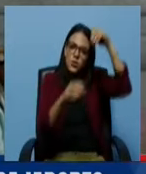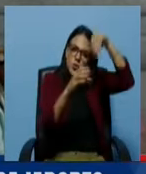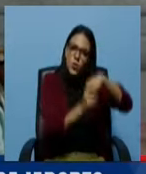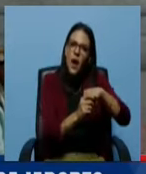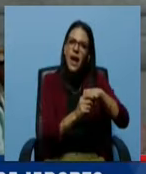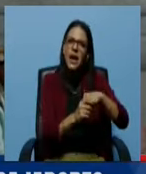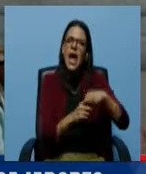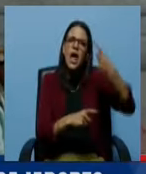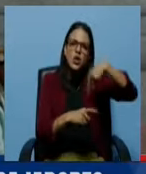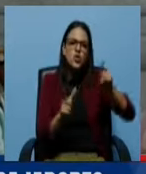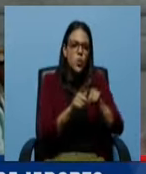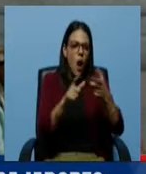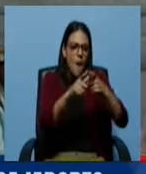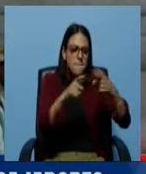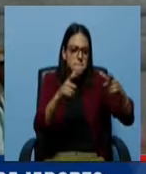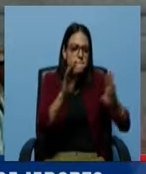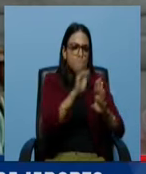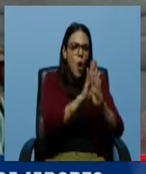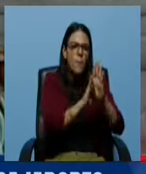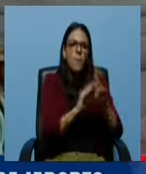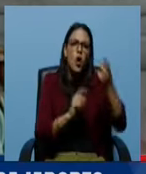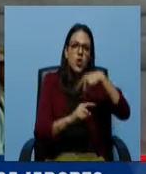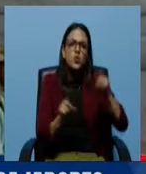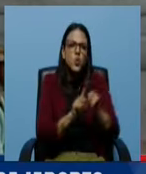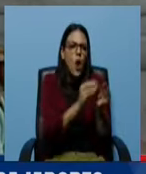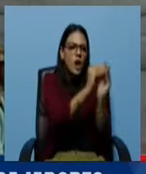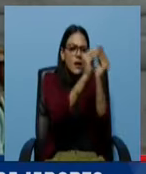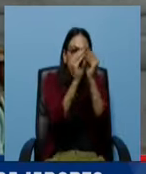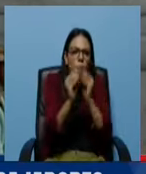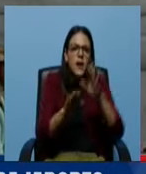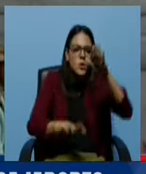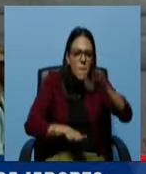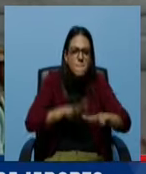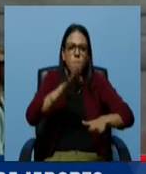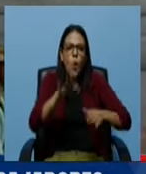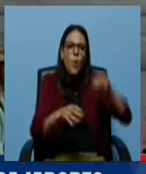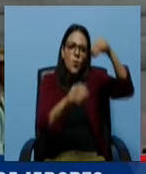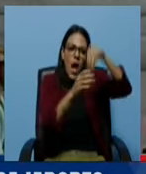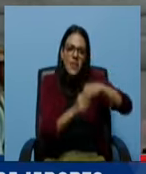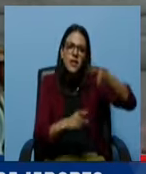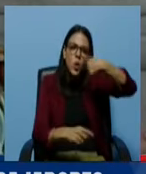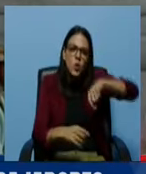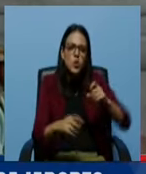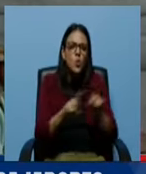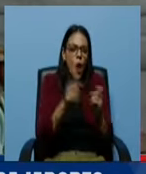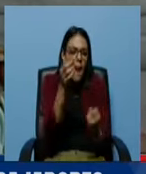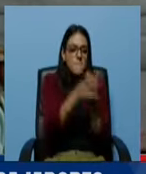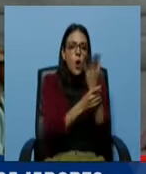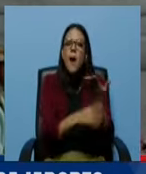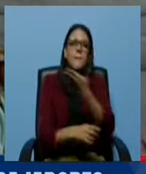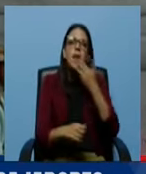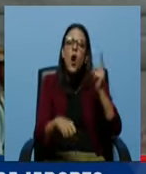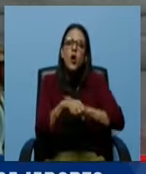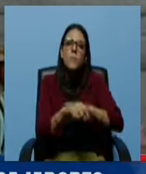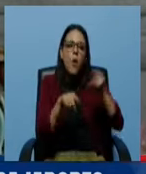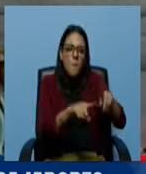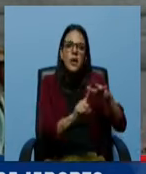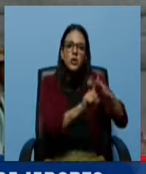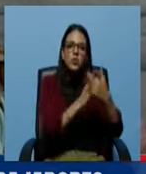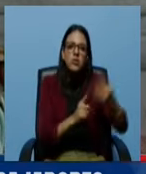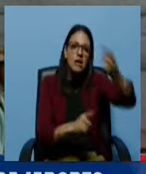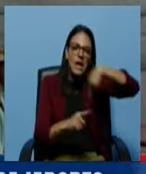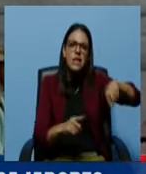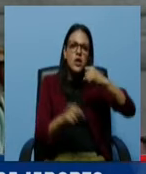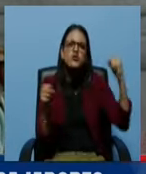en fase de crecimiento, de recuperación, o sea, que nace en el mejor momento, en el mejor